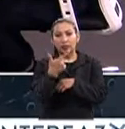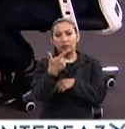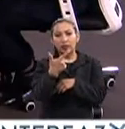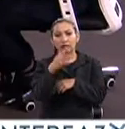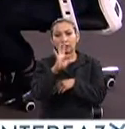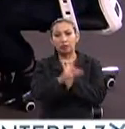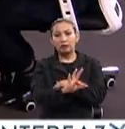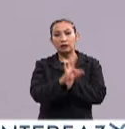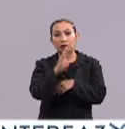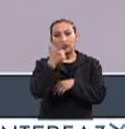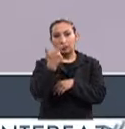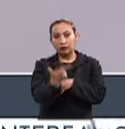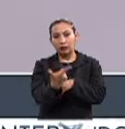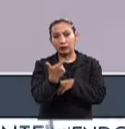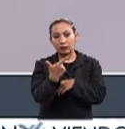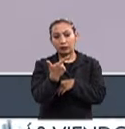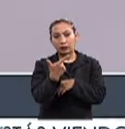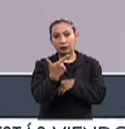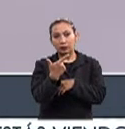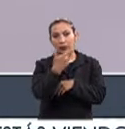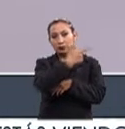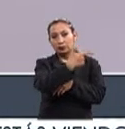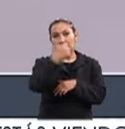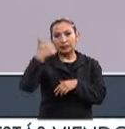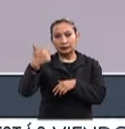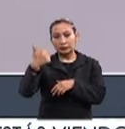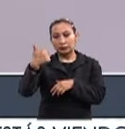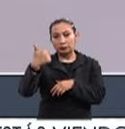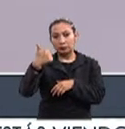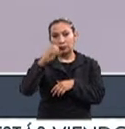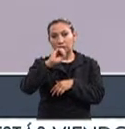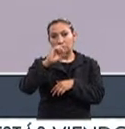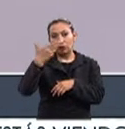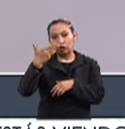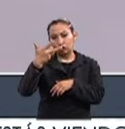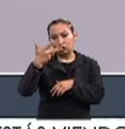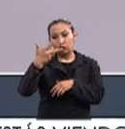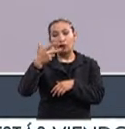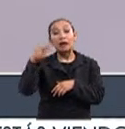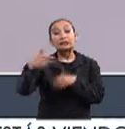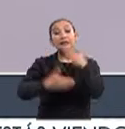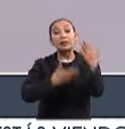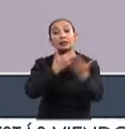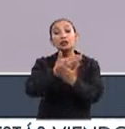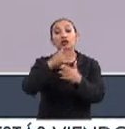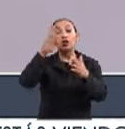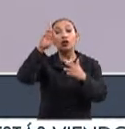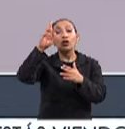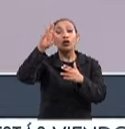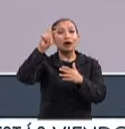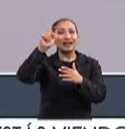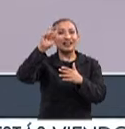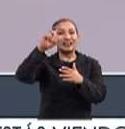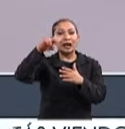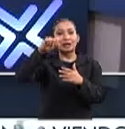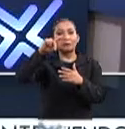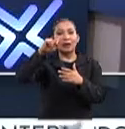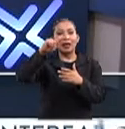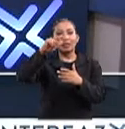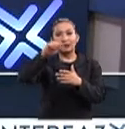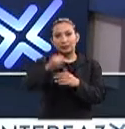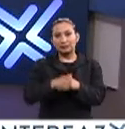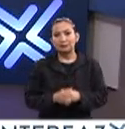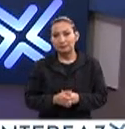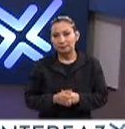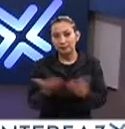57 47 76 08. Ese es el servicio de trasplantes, es la línea directa de la unidad.